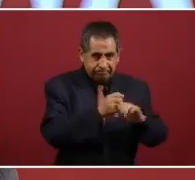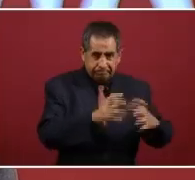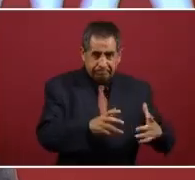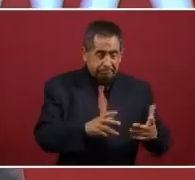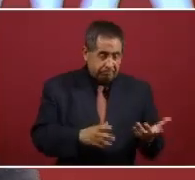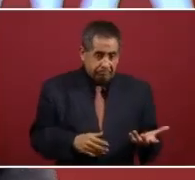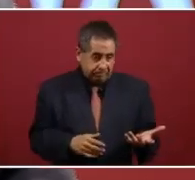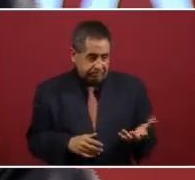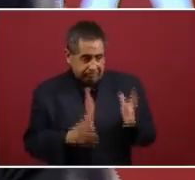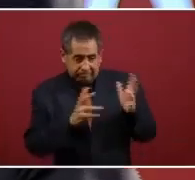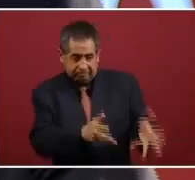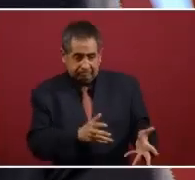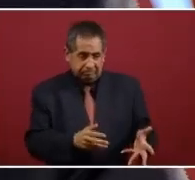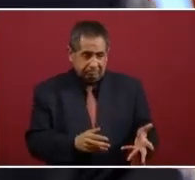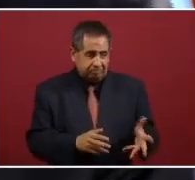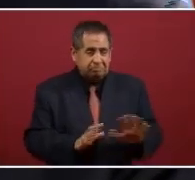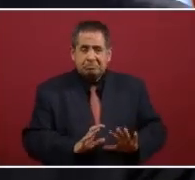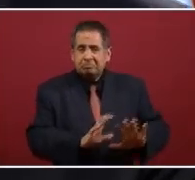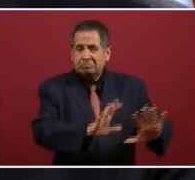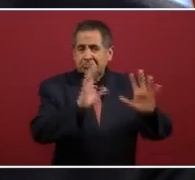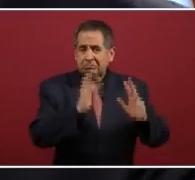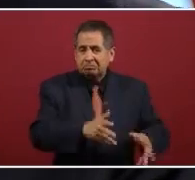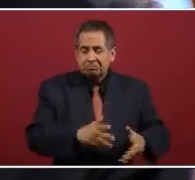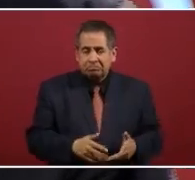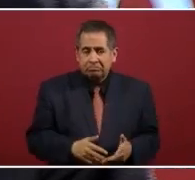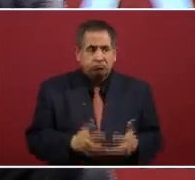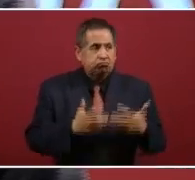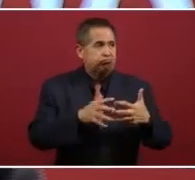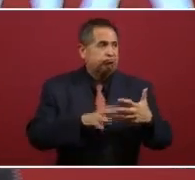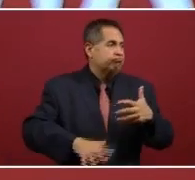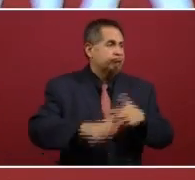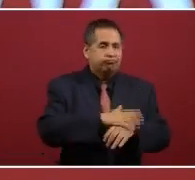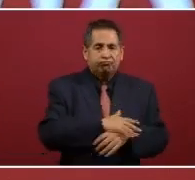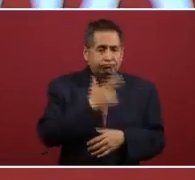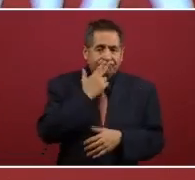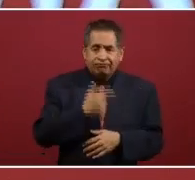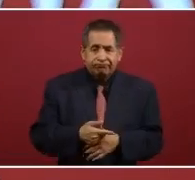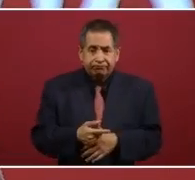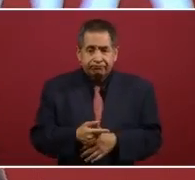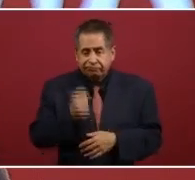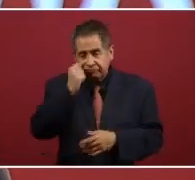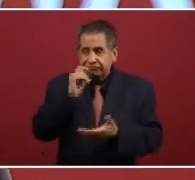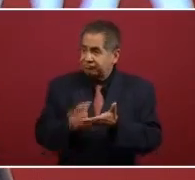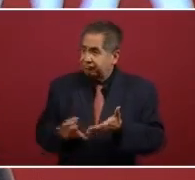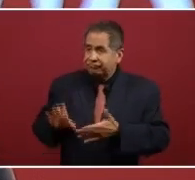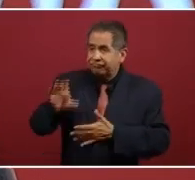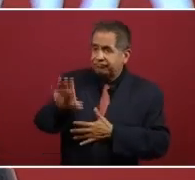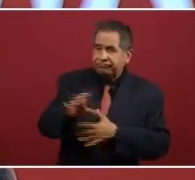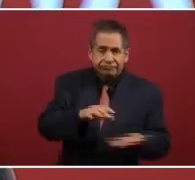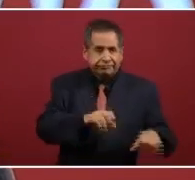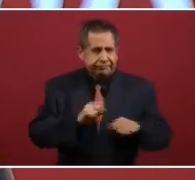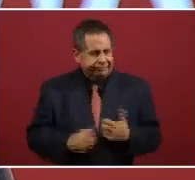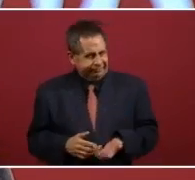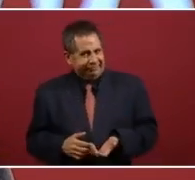parada, arrumbada, sin funciones. Entonces,